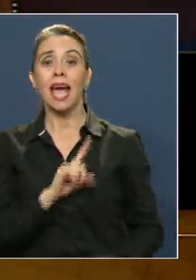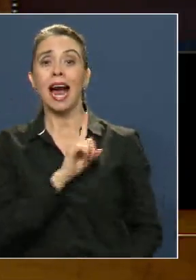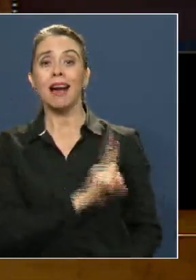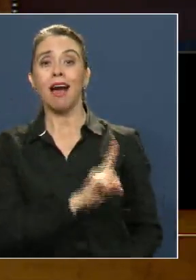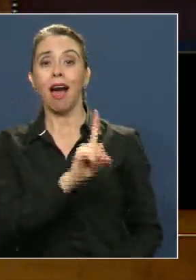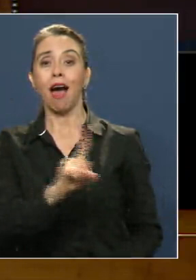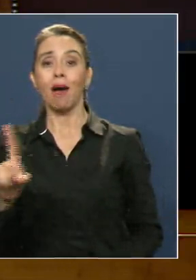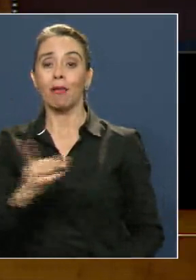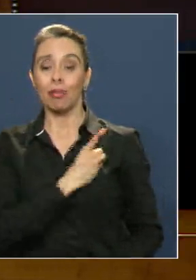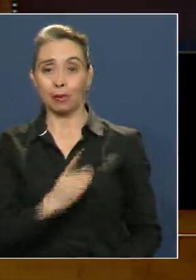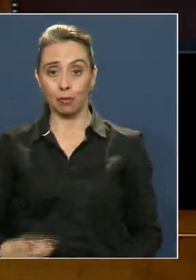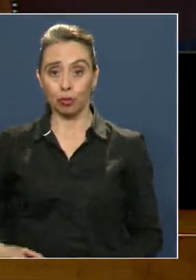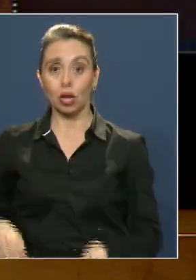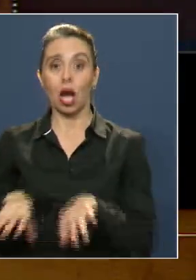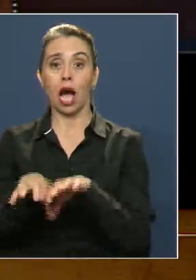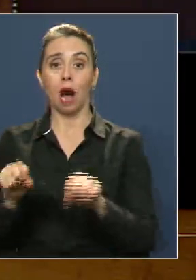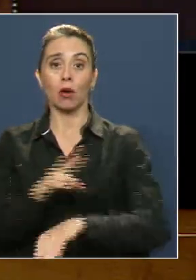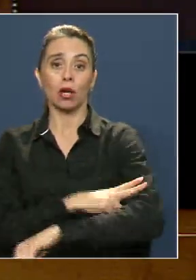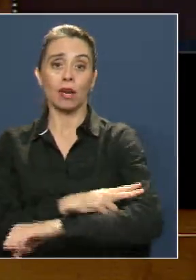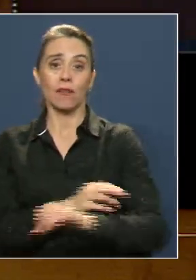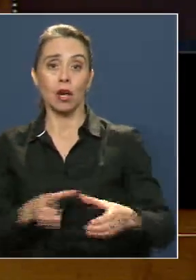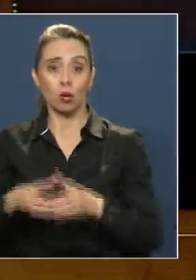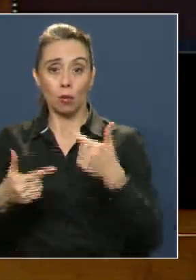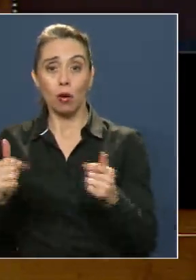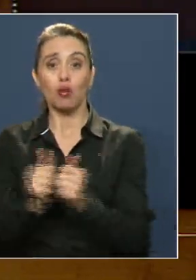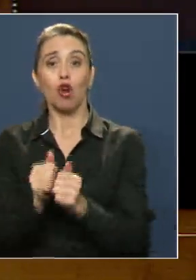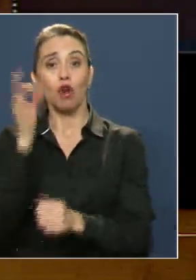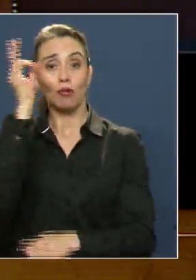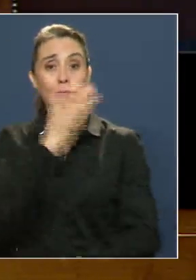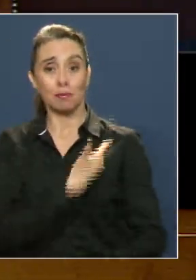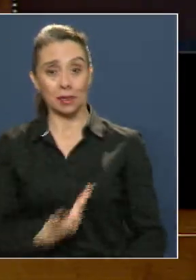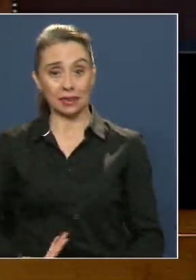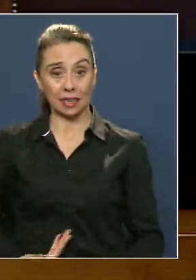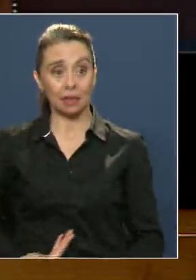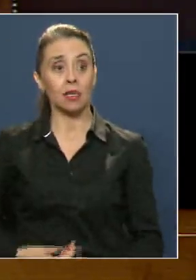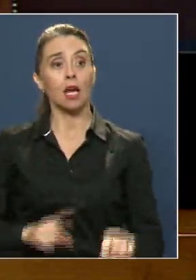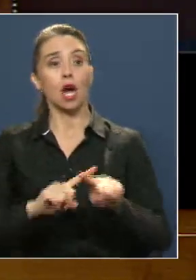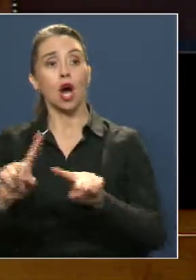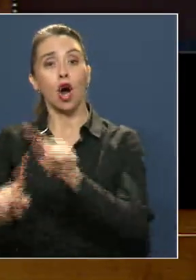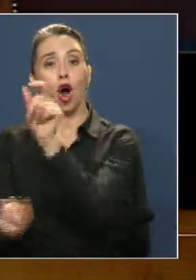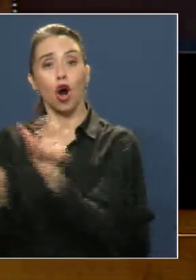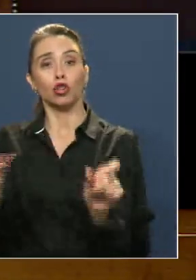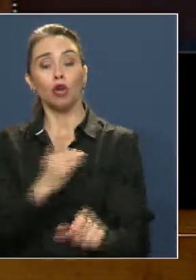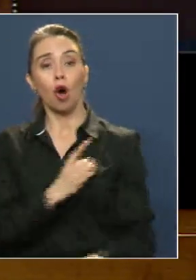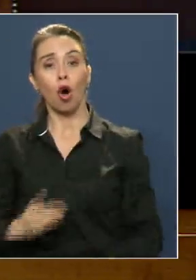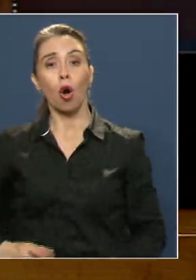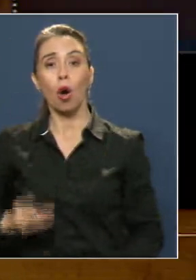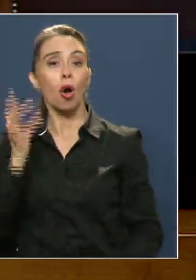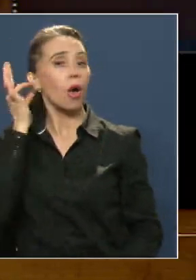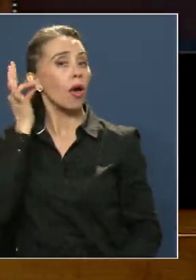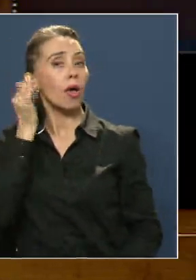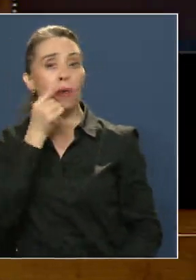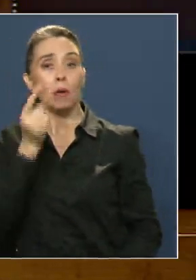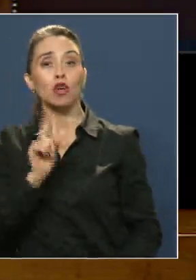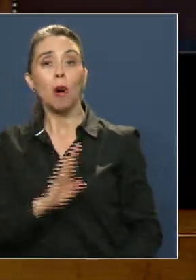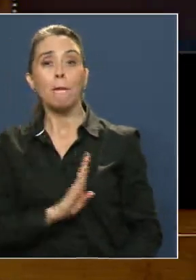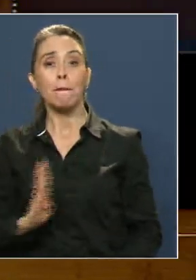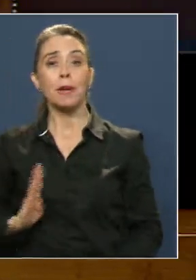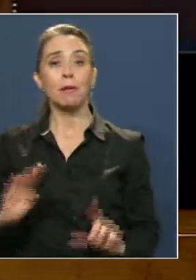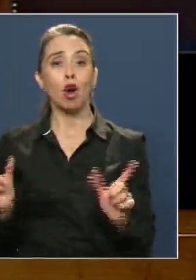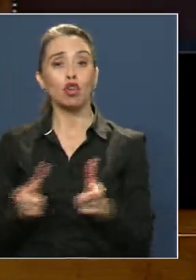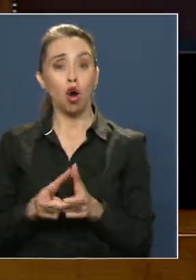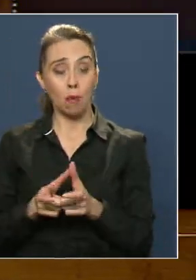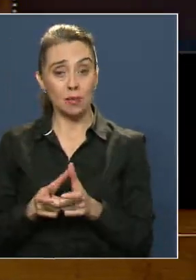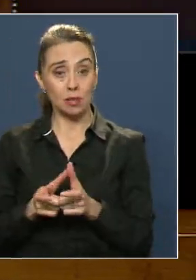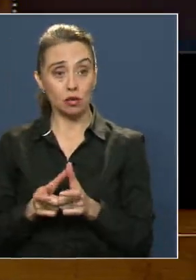parlamentario, el acuerdo del comité fue que para el resto de los diputadas y diputados no pertenecientes a la comisión